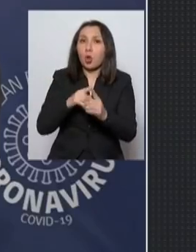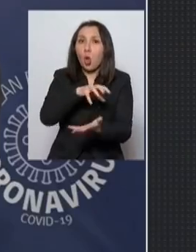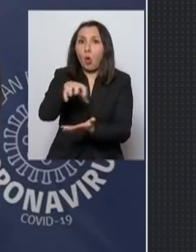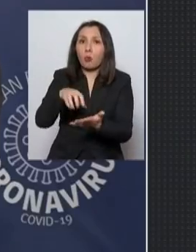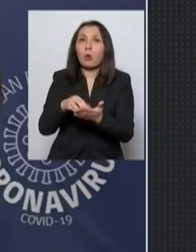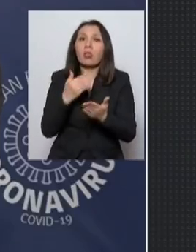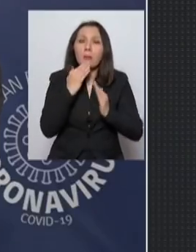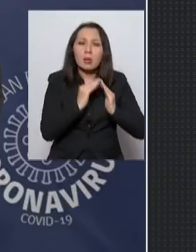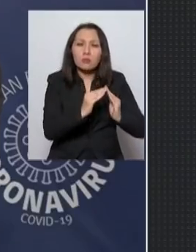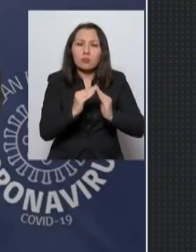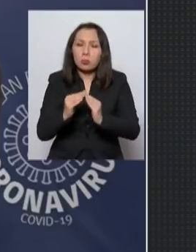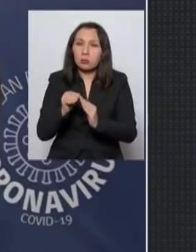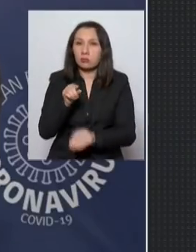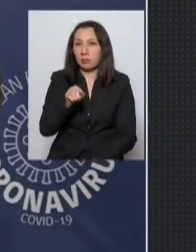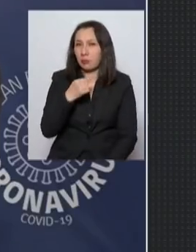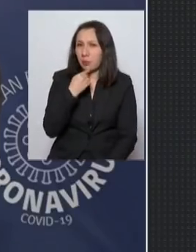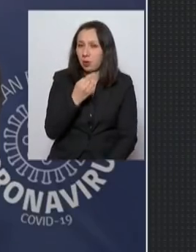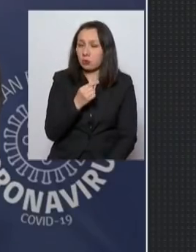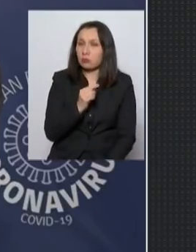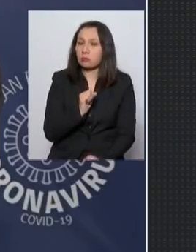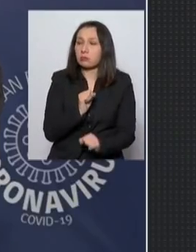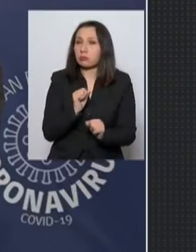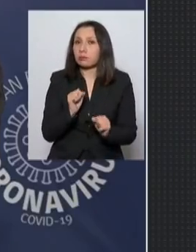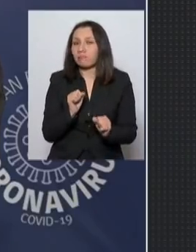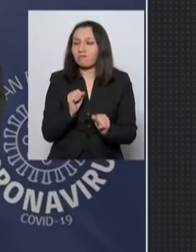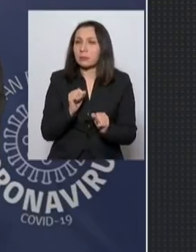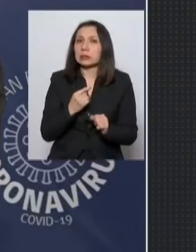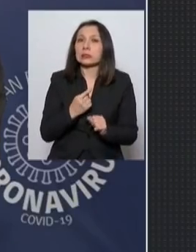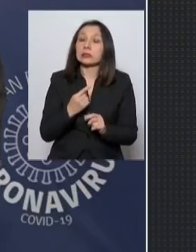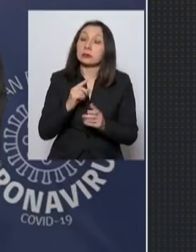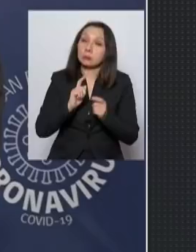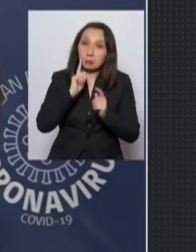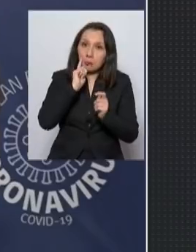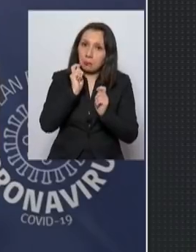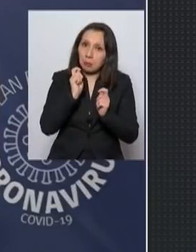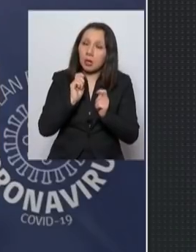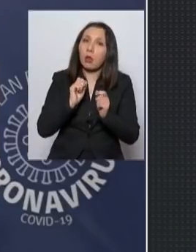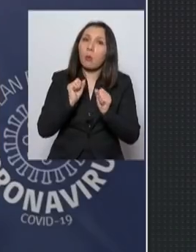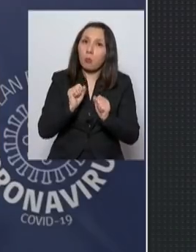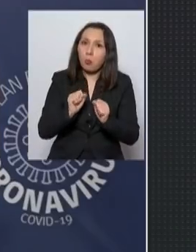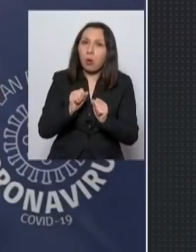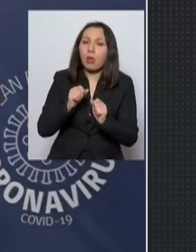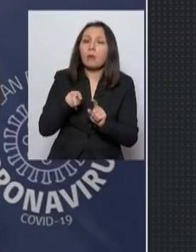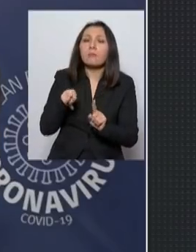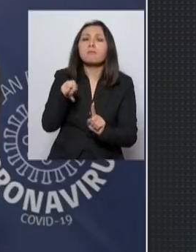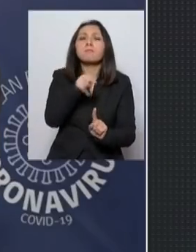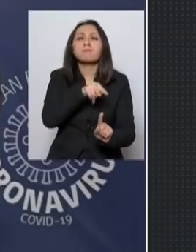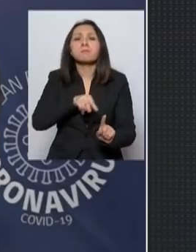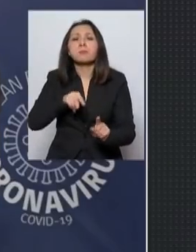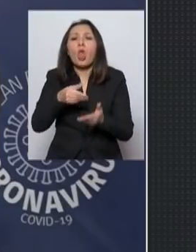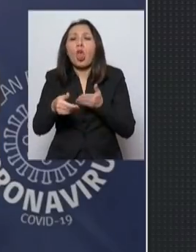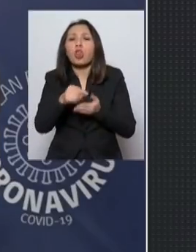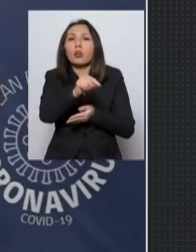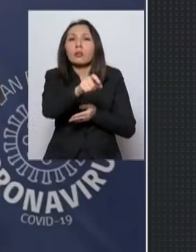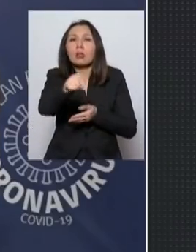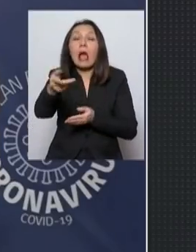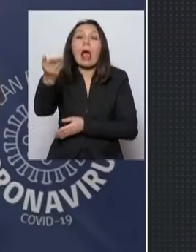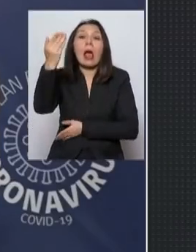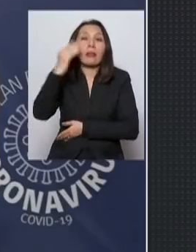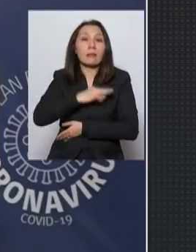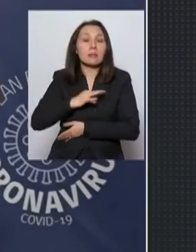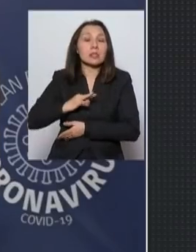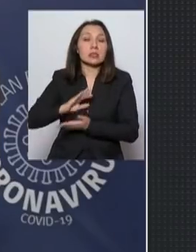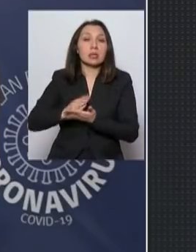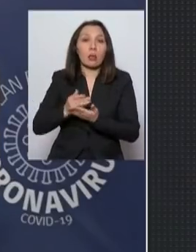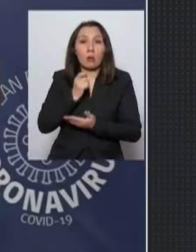barrio. Preguntarle si esto no pudiese traer consigo el riesgo de un potencial mapeo, como lo que dijo el MINSAL iba a